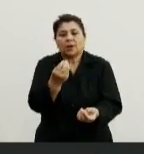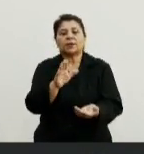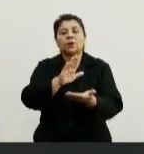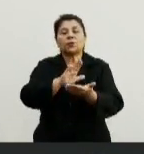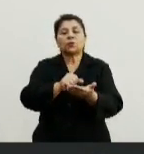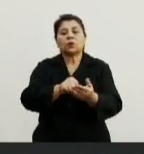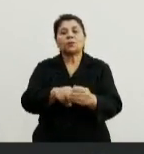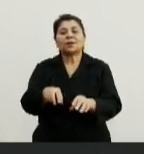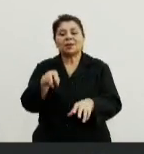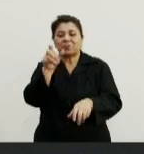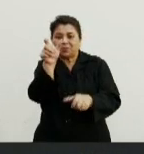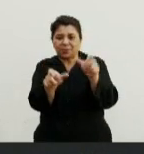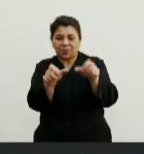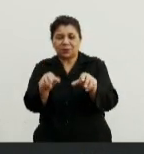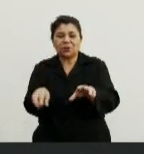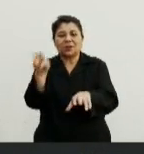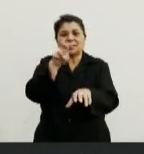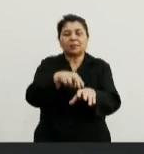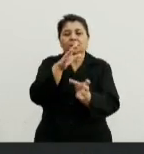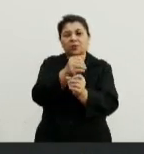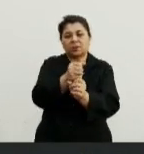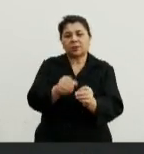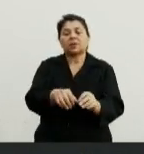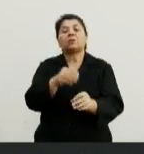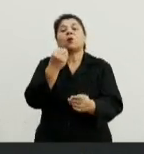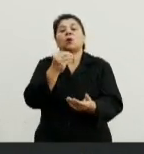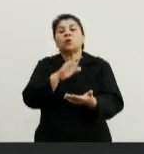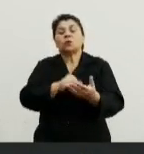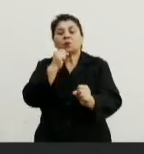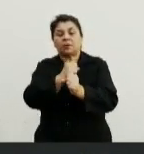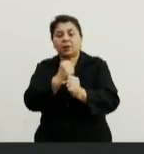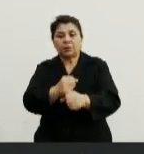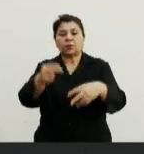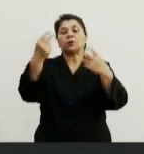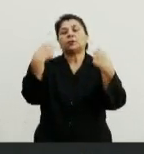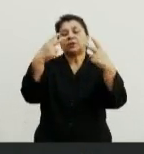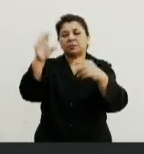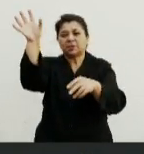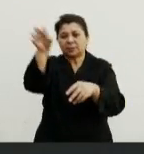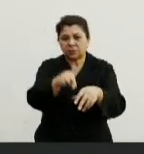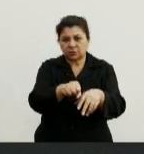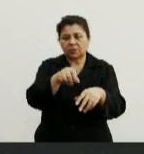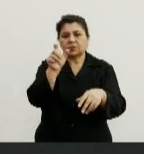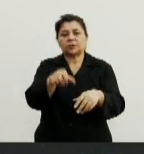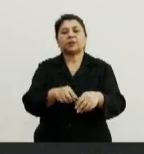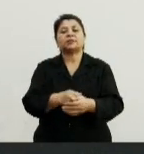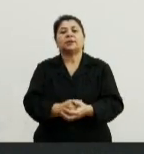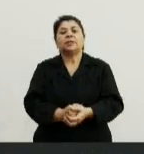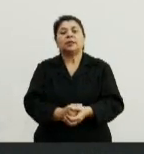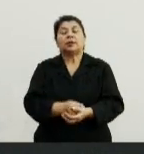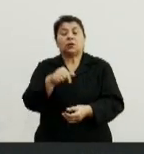y de pasajeros en el orden de trabajo y en el orden de repatriación de personas que son los temas más urgentes que hoy nos ocupan